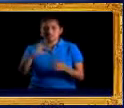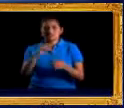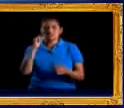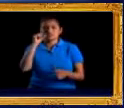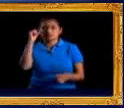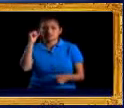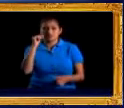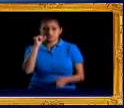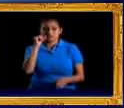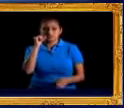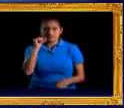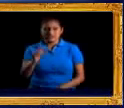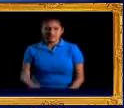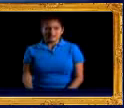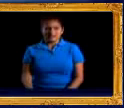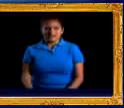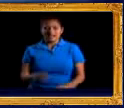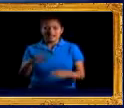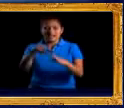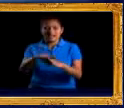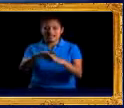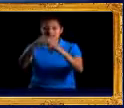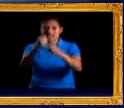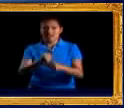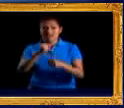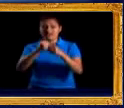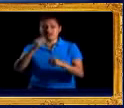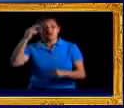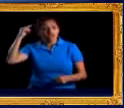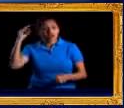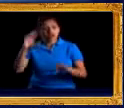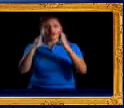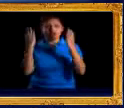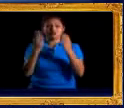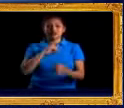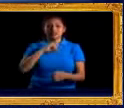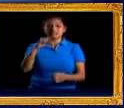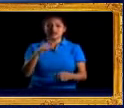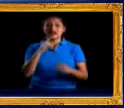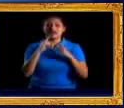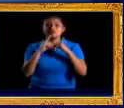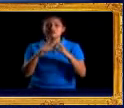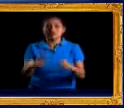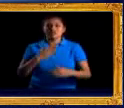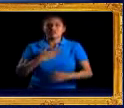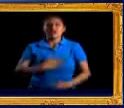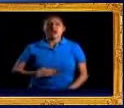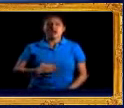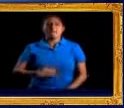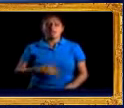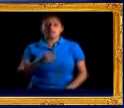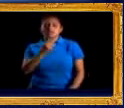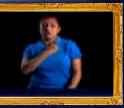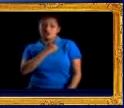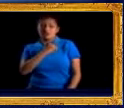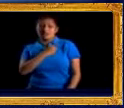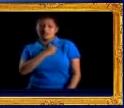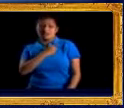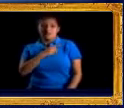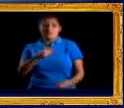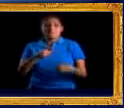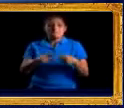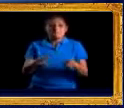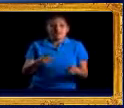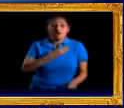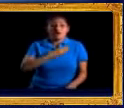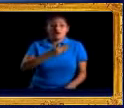Señores. El jinete del caballo negro al mundo le está anunciando hambre y desolación, pero la orden